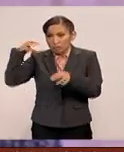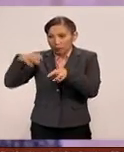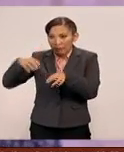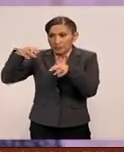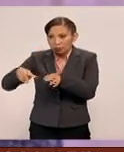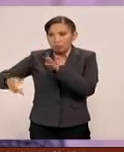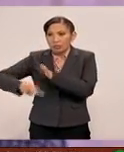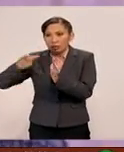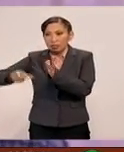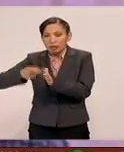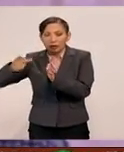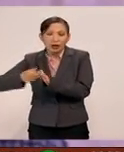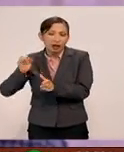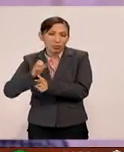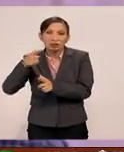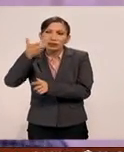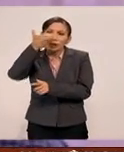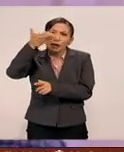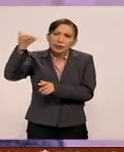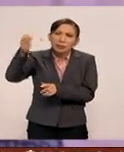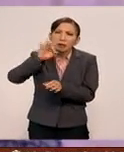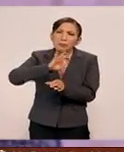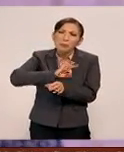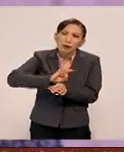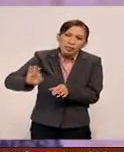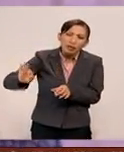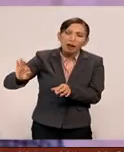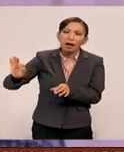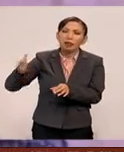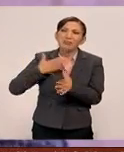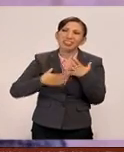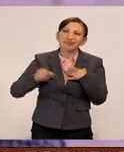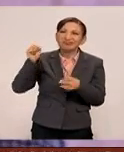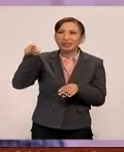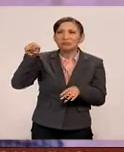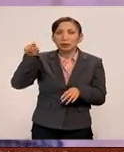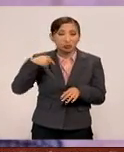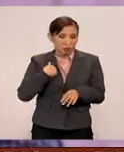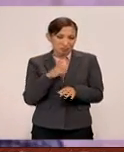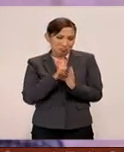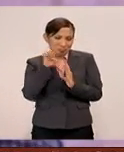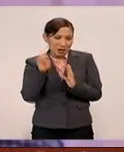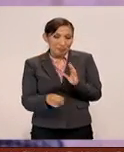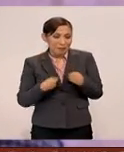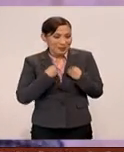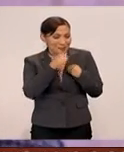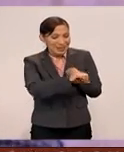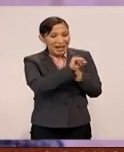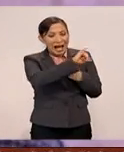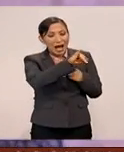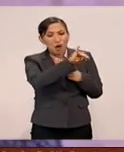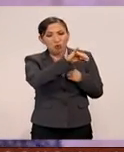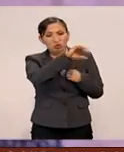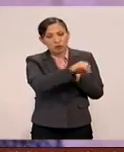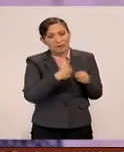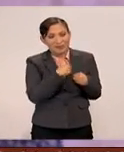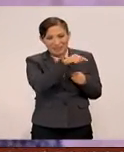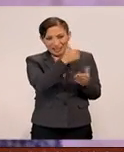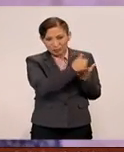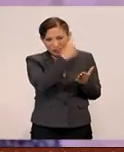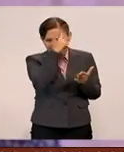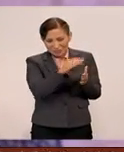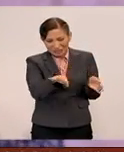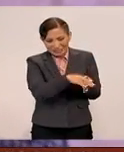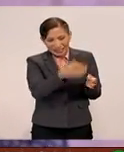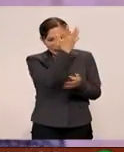llueve muchísimo. Entonces, el clima te puede llegar a cansar un poco. Yo, por ejemplo, yo viví en el Ajusco mucho tiempo, en la Ciudad de México, en el